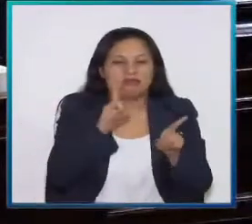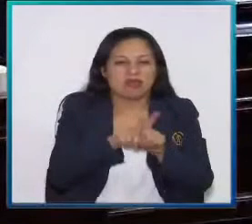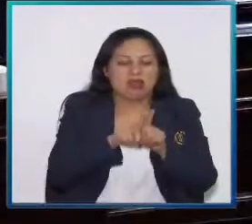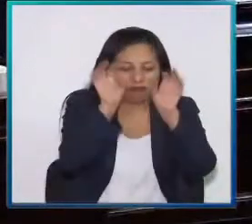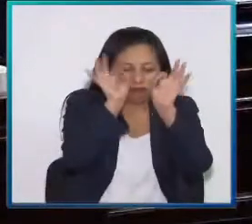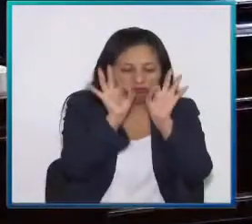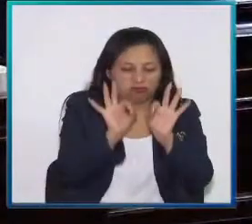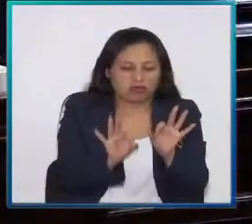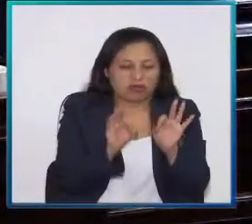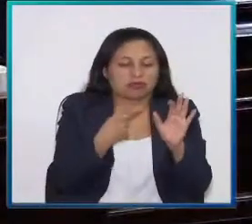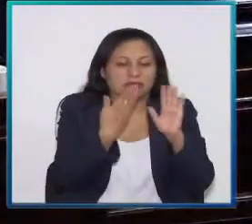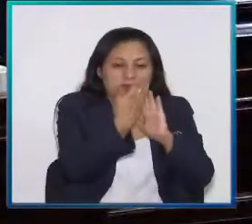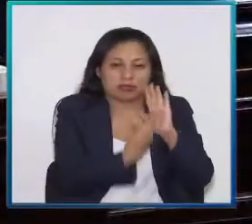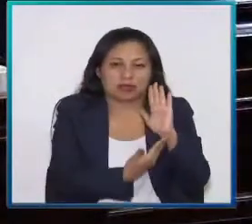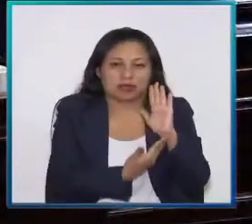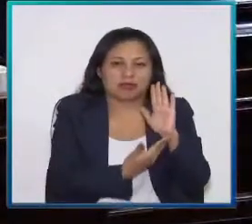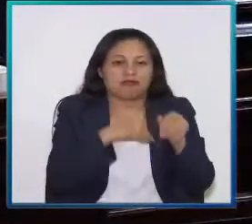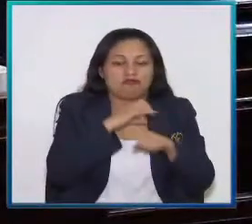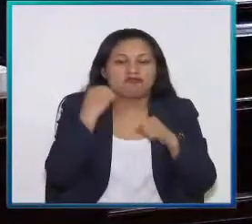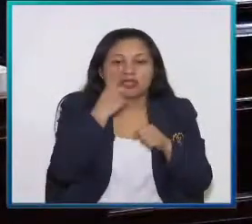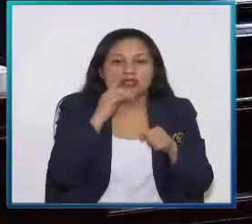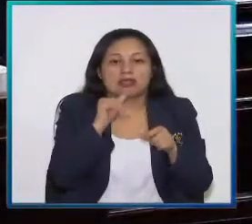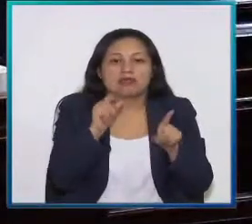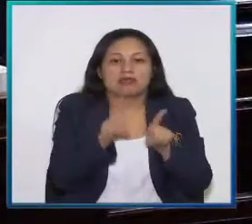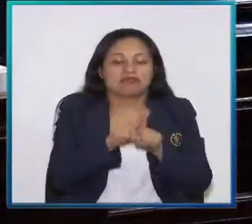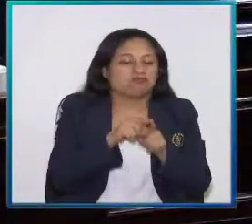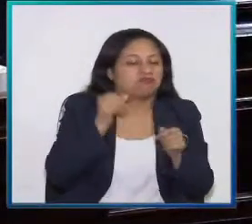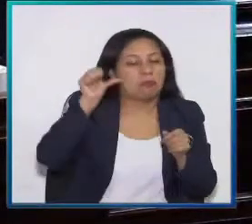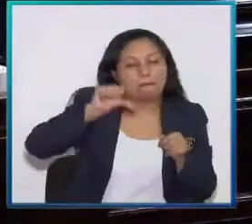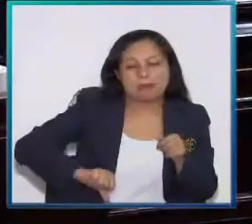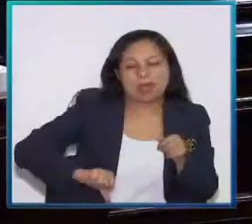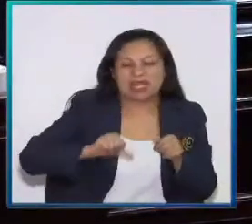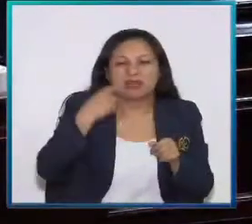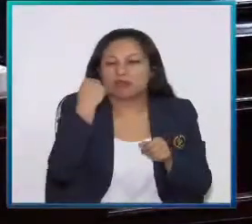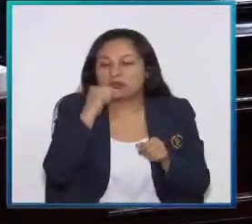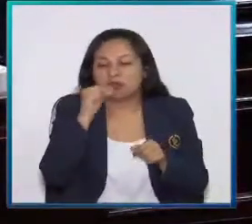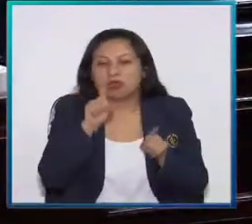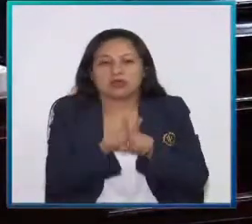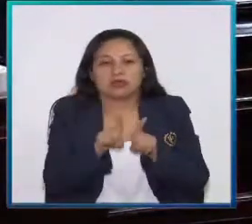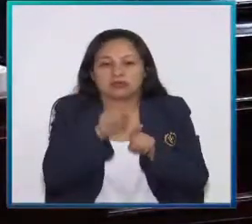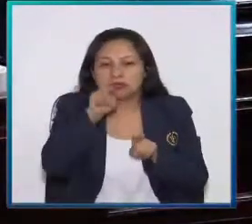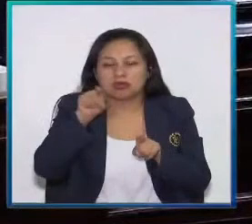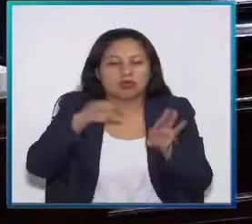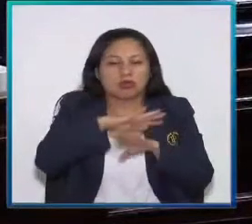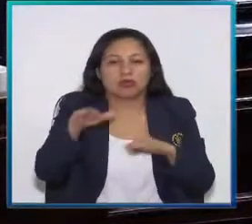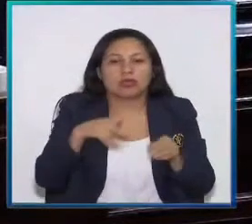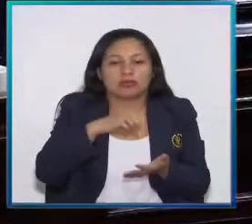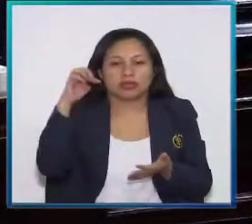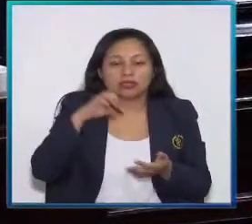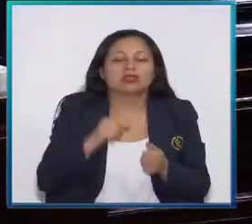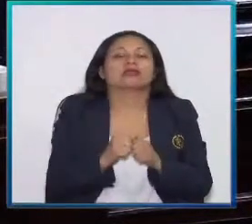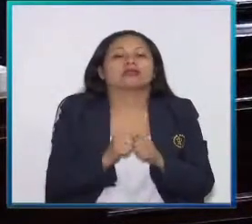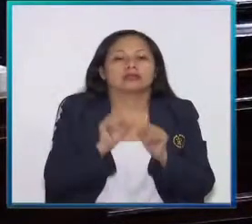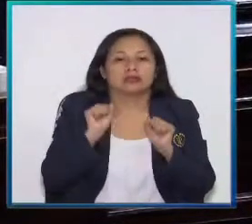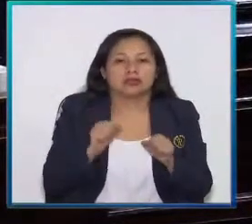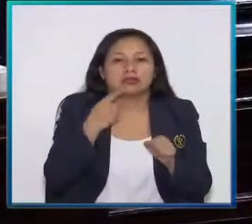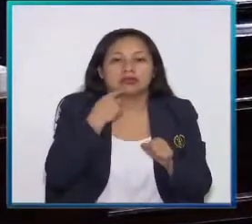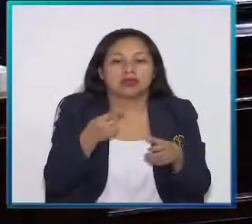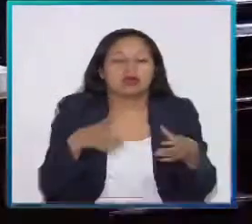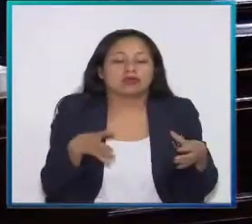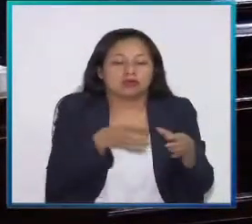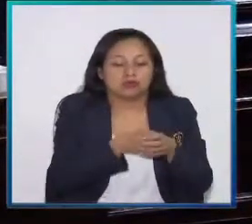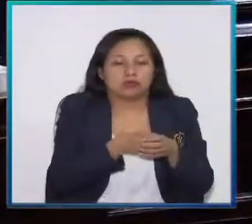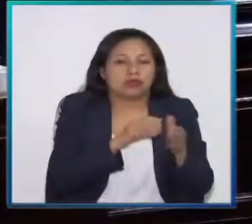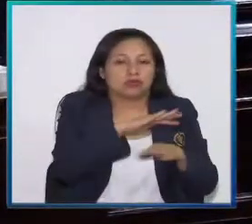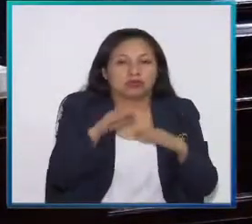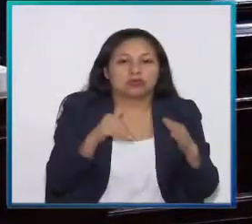perfiles, como el perfil del actual fiscal general, cuyo desprestigio no solo la marca a ella, sino a todo el país. Señores